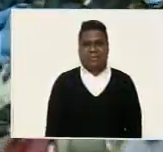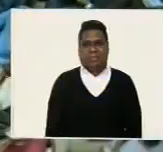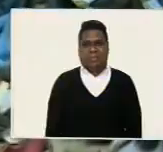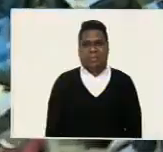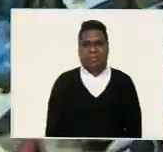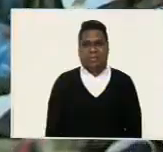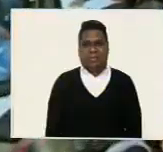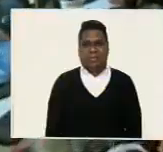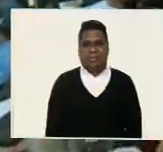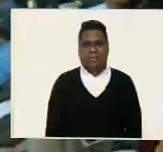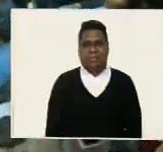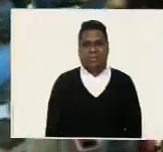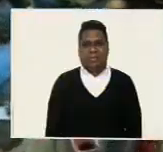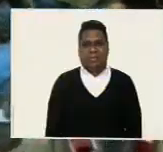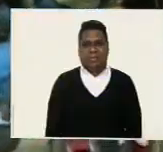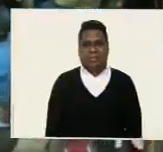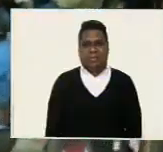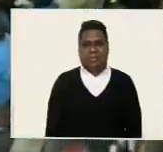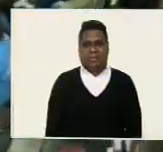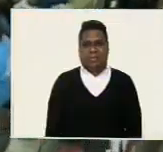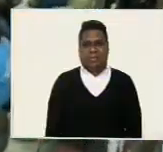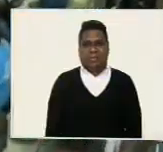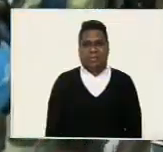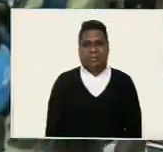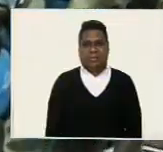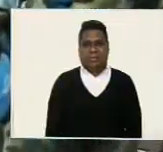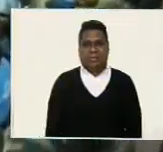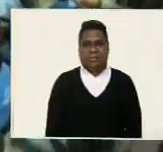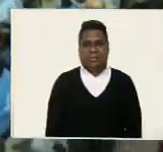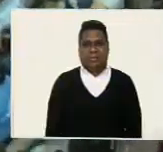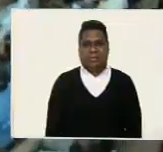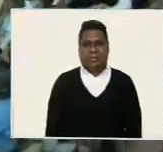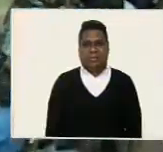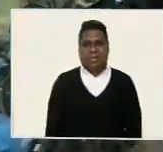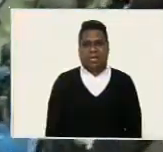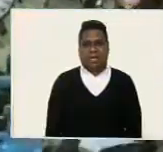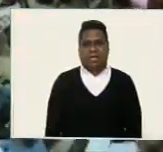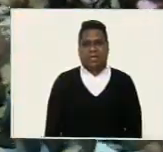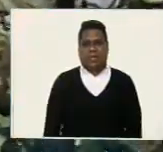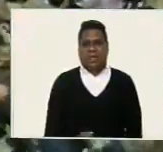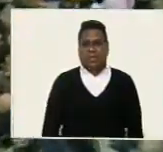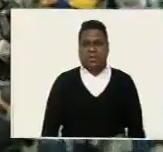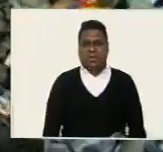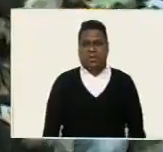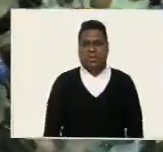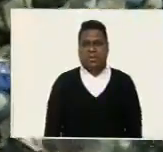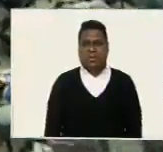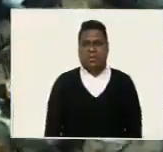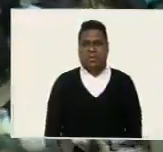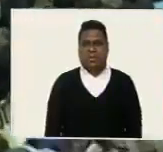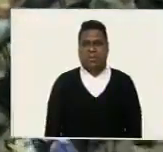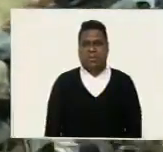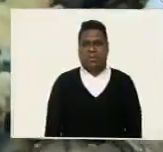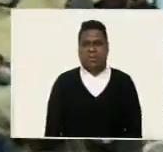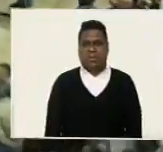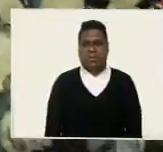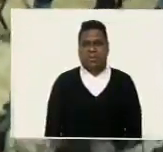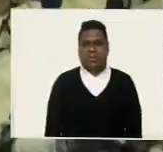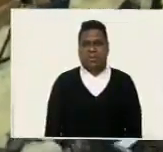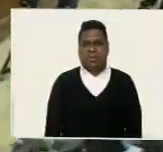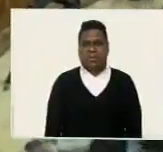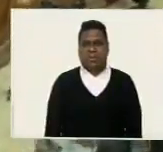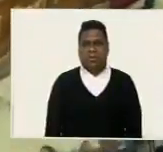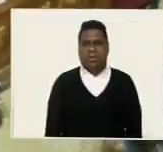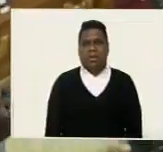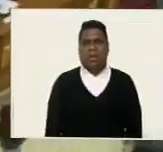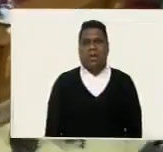Destacan los constituyentes entonces el trabajo realizado por el libertador Simón Bolívar al fundar el Correo del Orinoco un 27